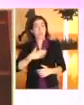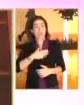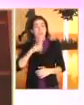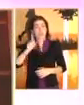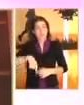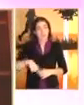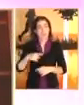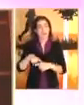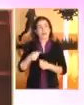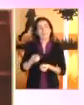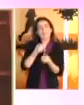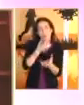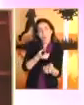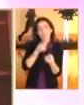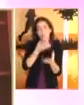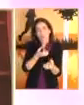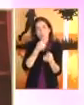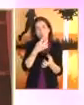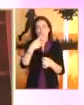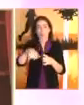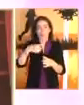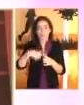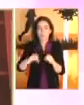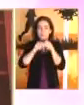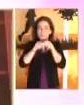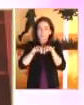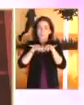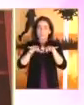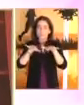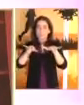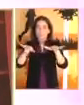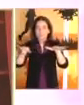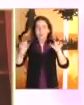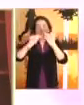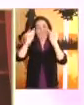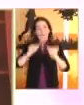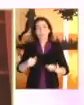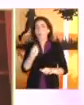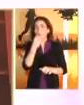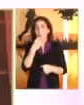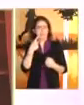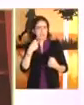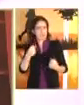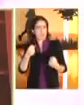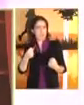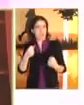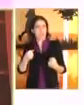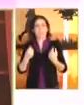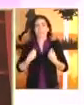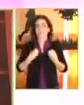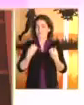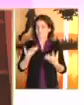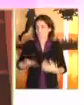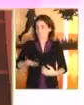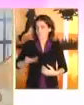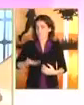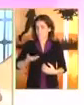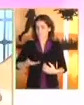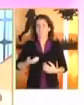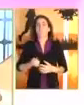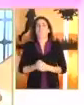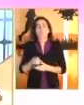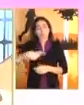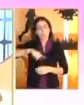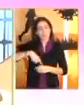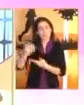ir aportando algo y divulgando la forma de comer saludable para es vivir verdad. Bien, precisamente. Y nosotros vamos a invitar a la